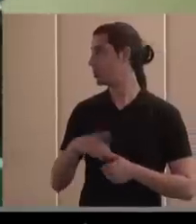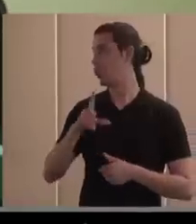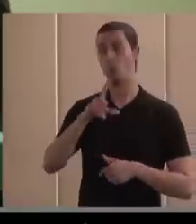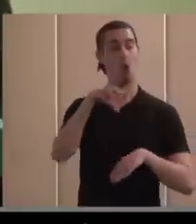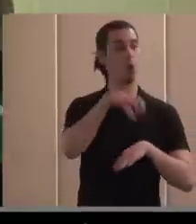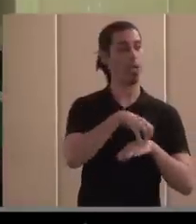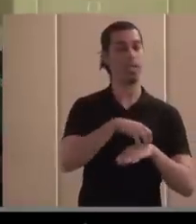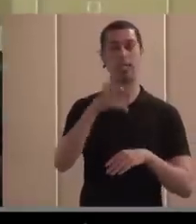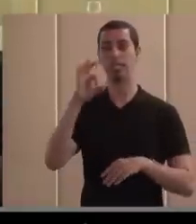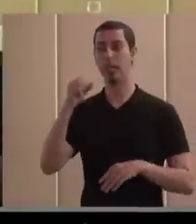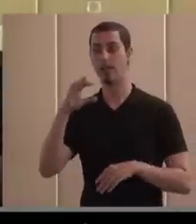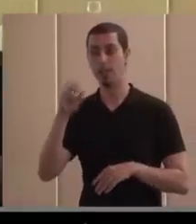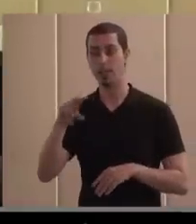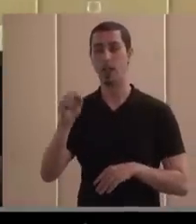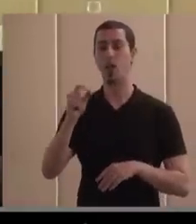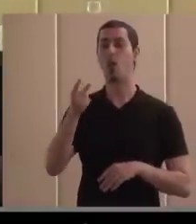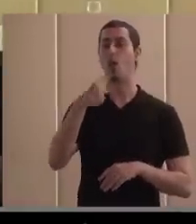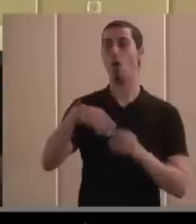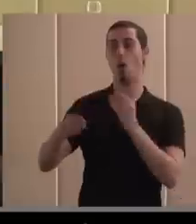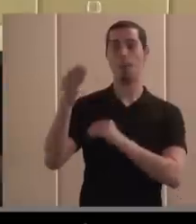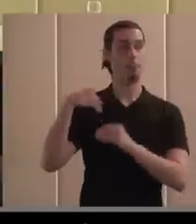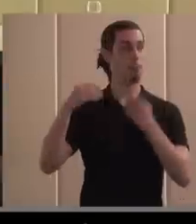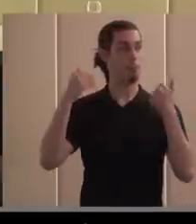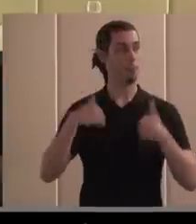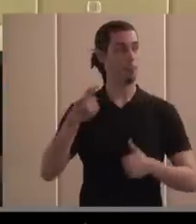Sabina y bueno yo me sumo si me queréis preguntar algo a mí también me caigo yo me dejo